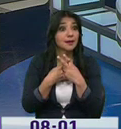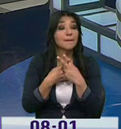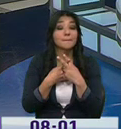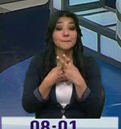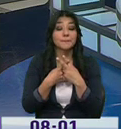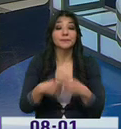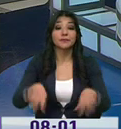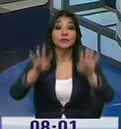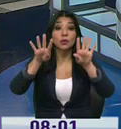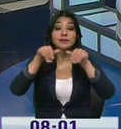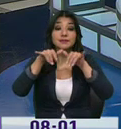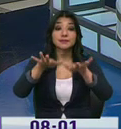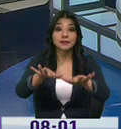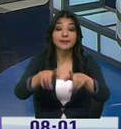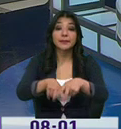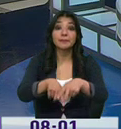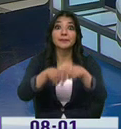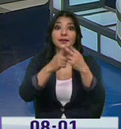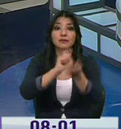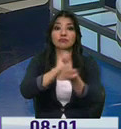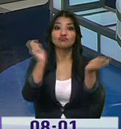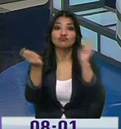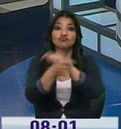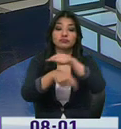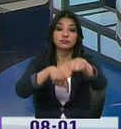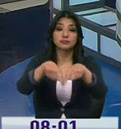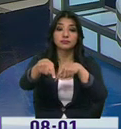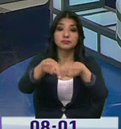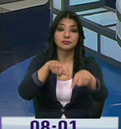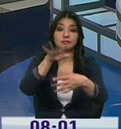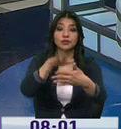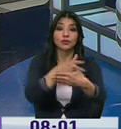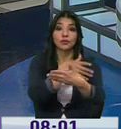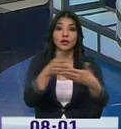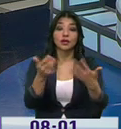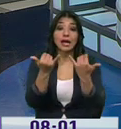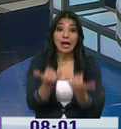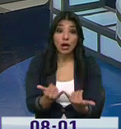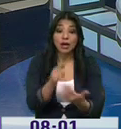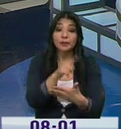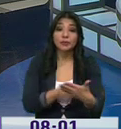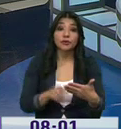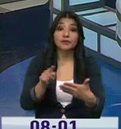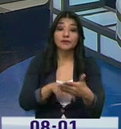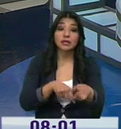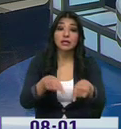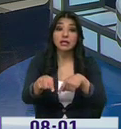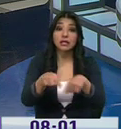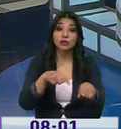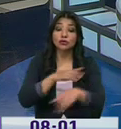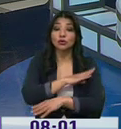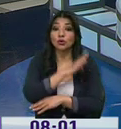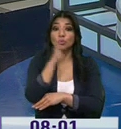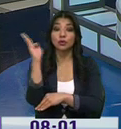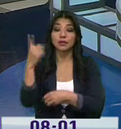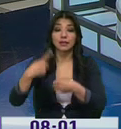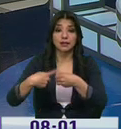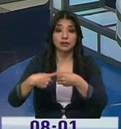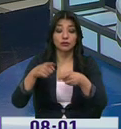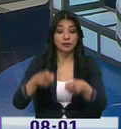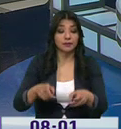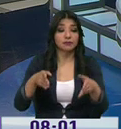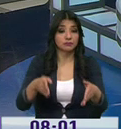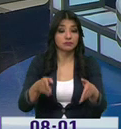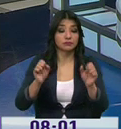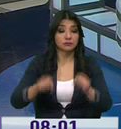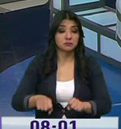9 de septiembre, pues un reordenamiento en lo que se refiere al tráfico, con hoy no circula. Claro, hay que estar pendientes también entonces de eso, ¿no? Vamos